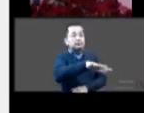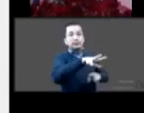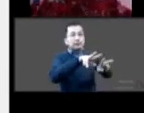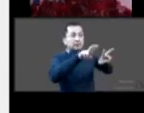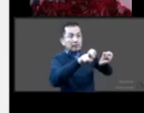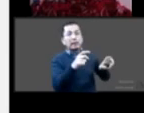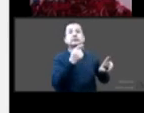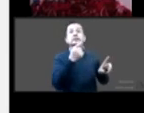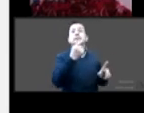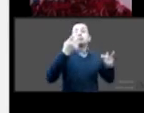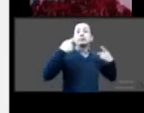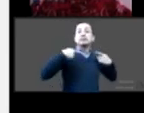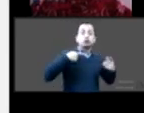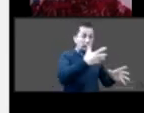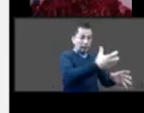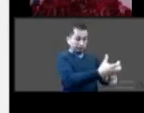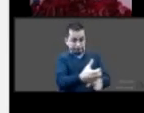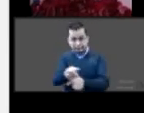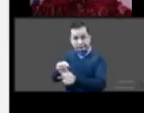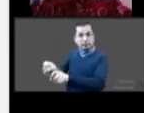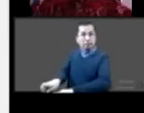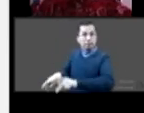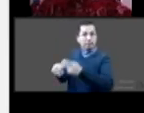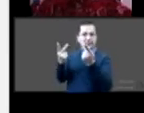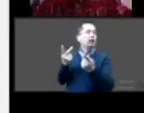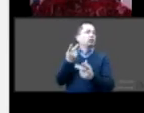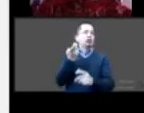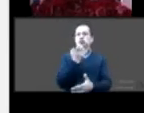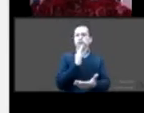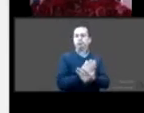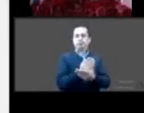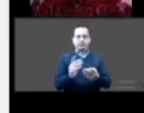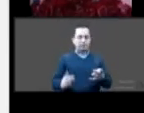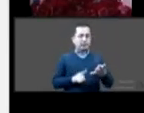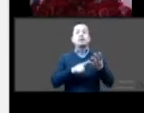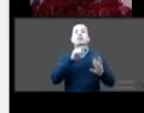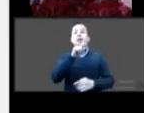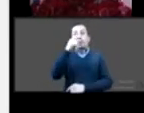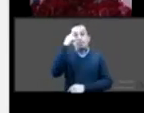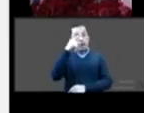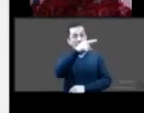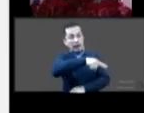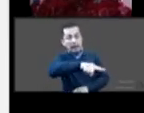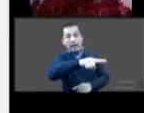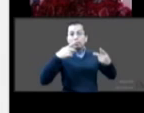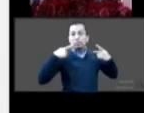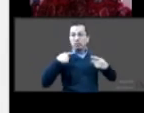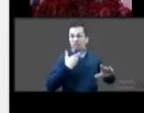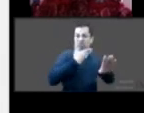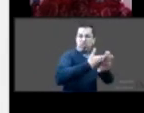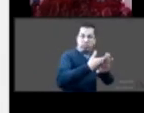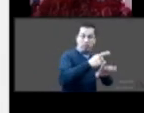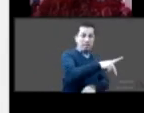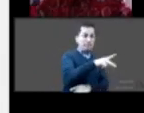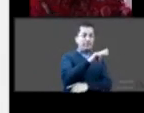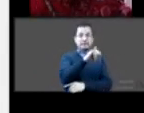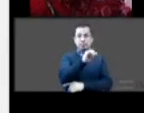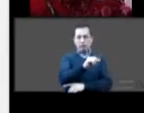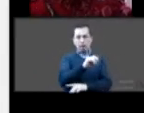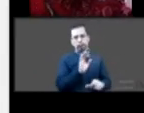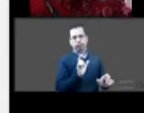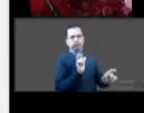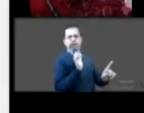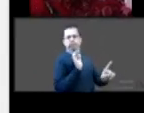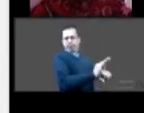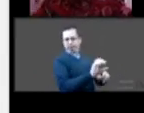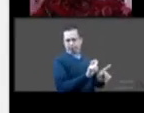trata de personas y para la protección y asistencia de las víctimas de estos delitos. En la Ciudad de México, ¿no? Contamos con todo